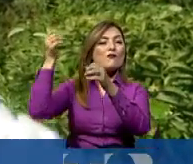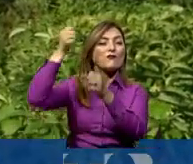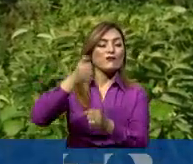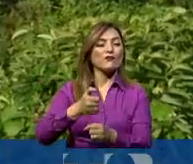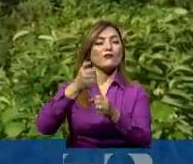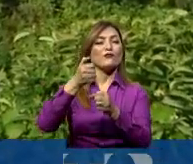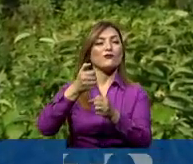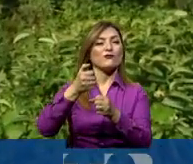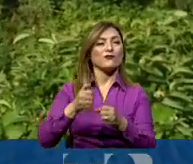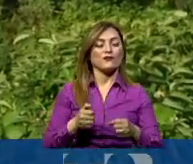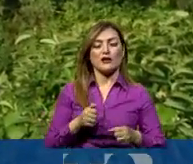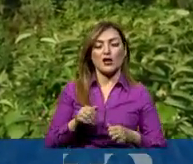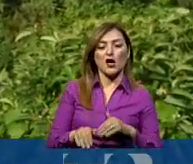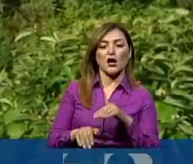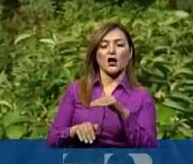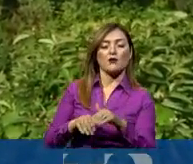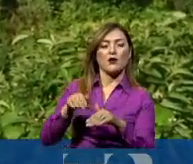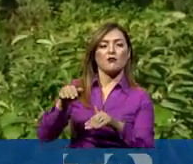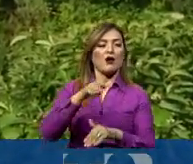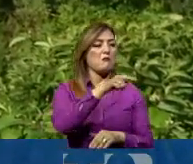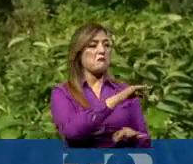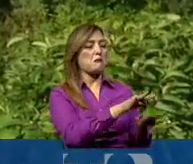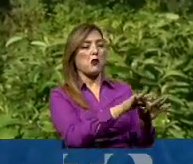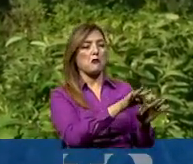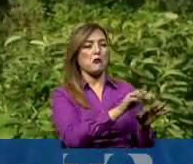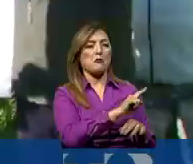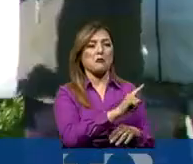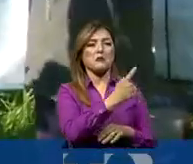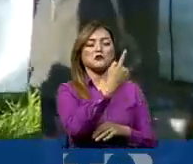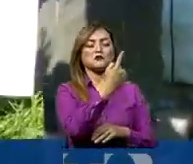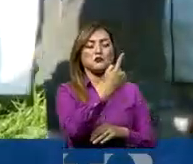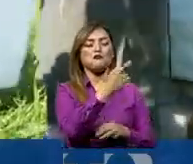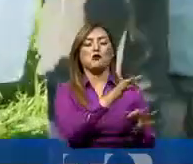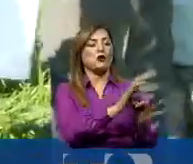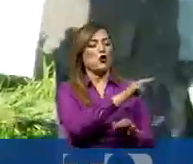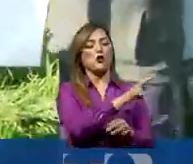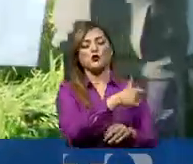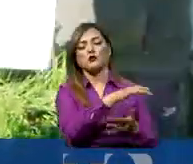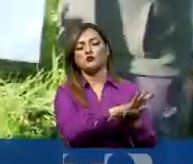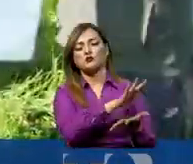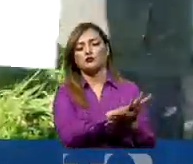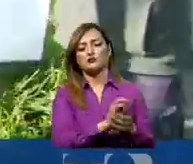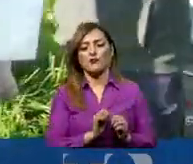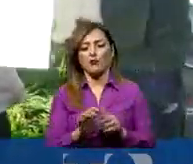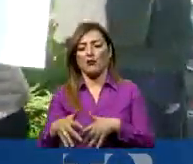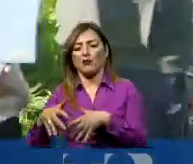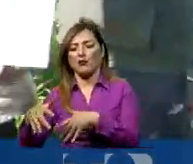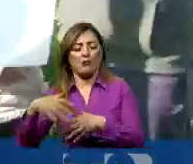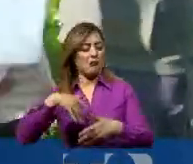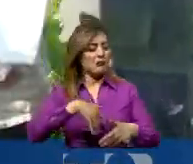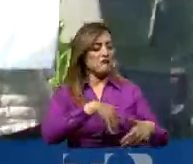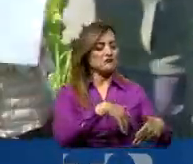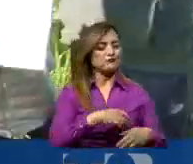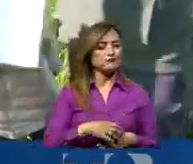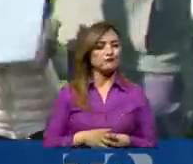por el cuestión de la ecuatoriana, de la Pueblo Solo Pueblo, de la misma Ejército 1, Ejército 2. ¡Queremos el puente! ¡Queremos